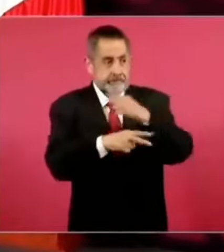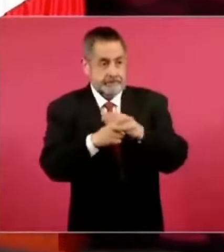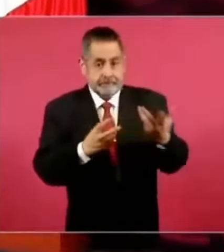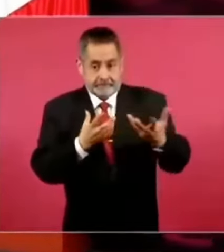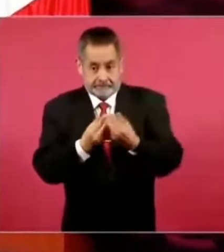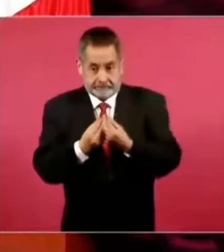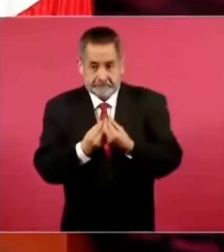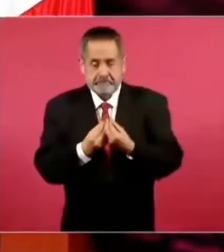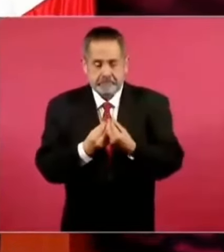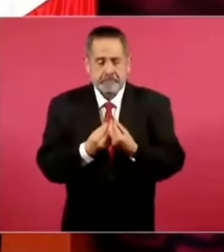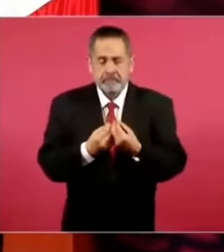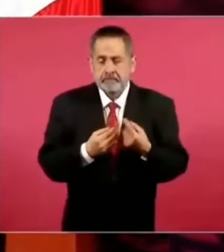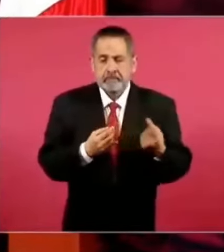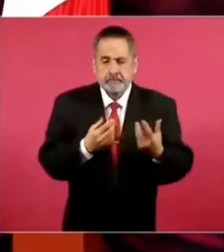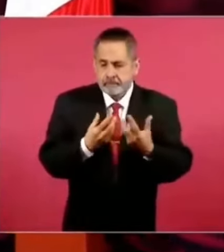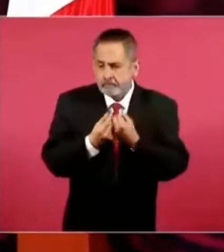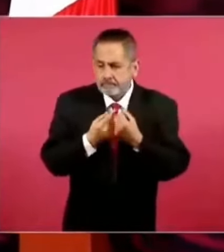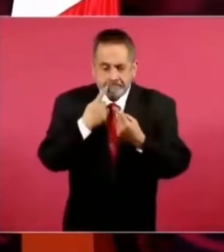con toda